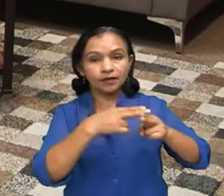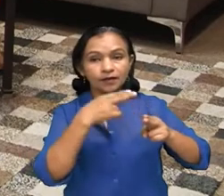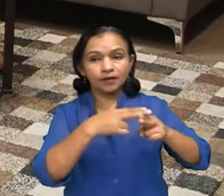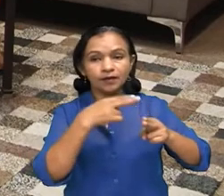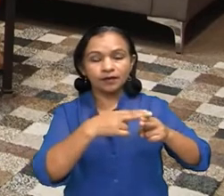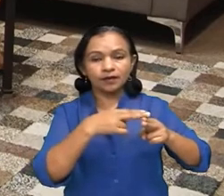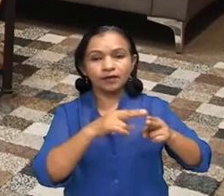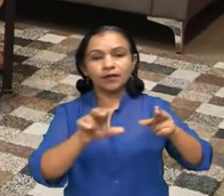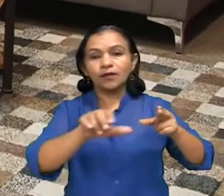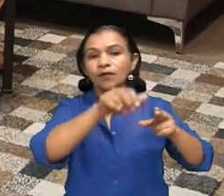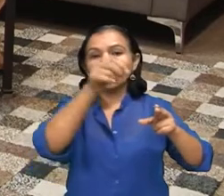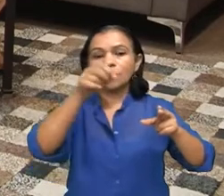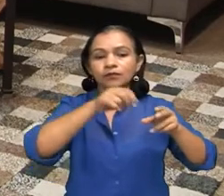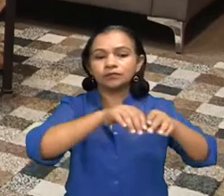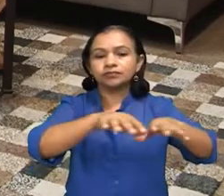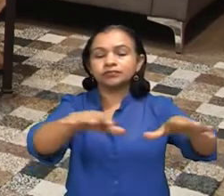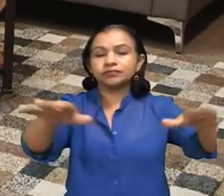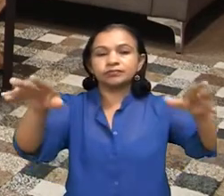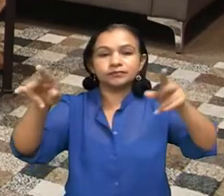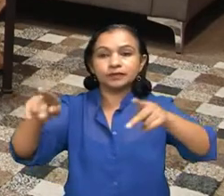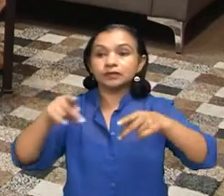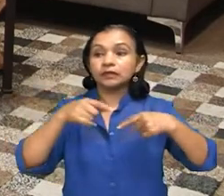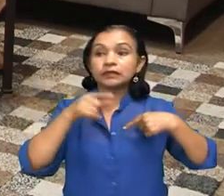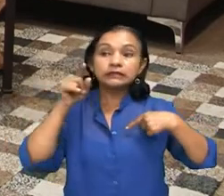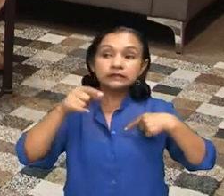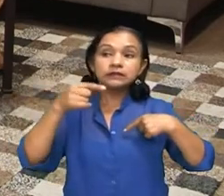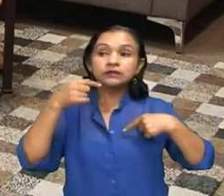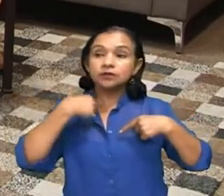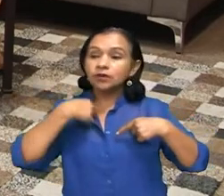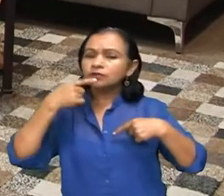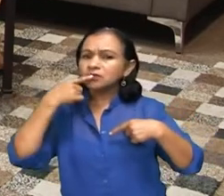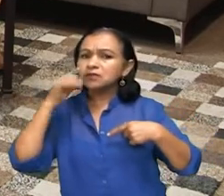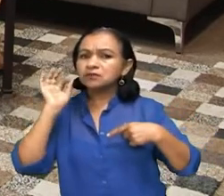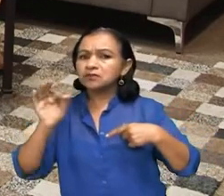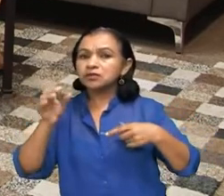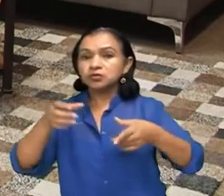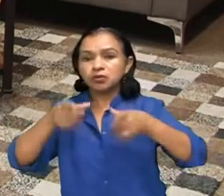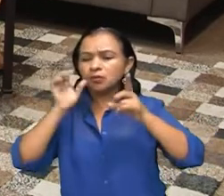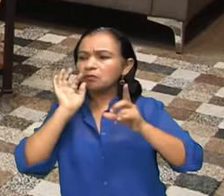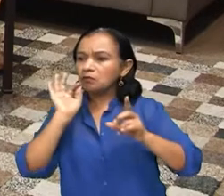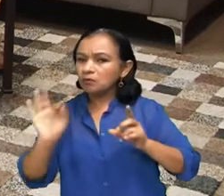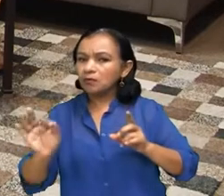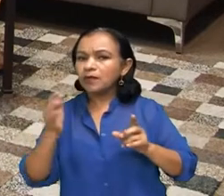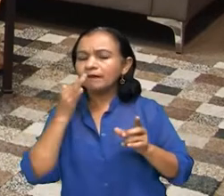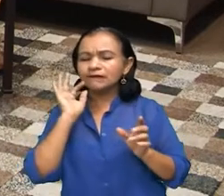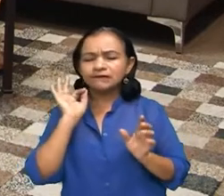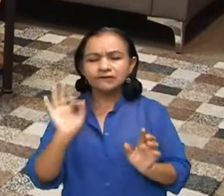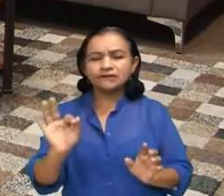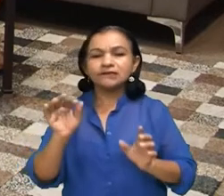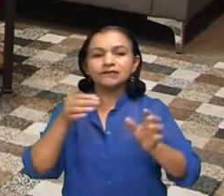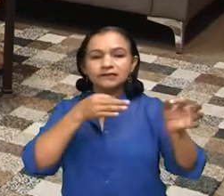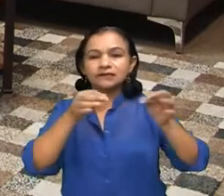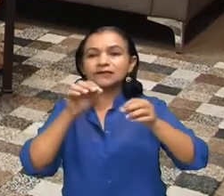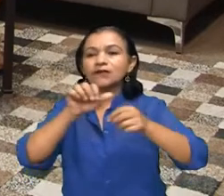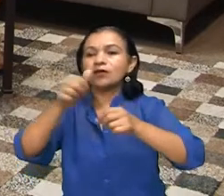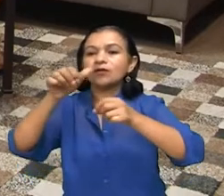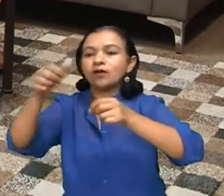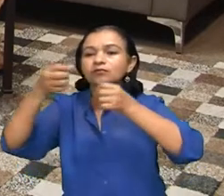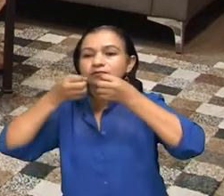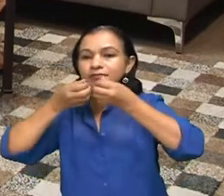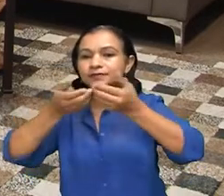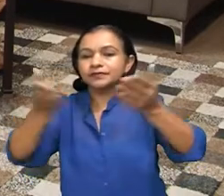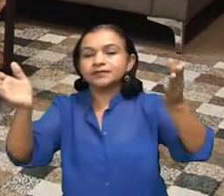se va a proyectar a nivel nacional y va a decir, bueno, esas sopas son buenas, son riquísimas y tienen un